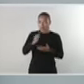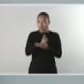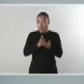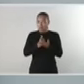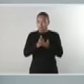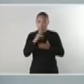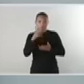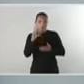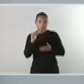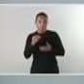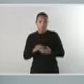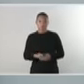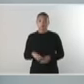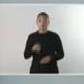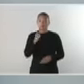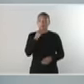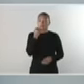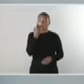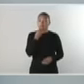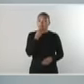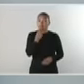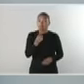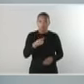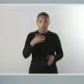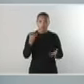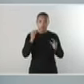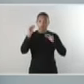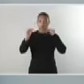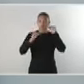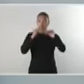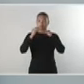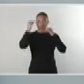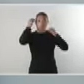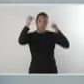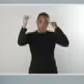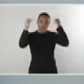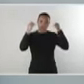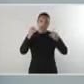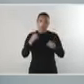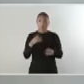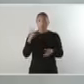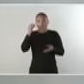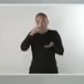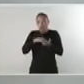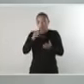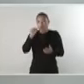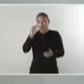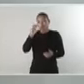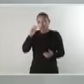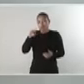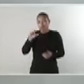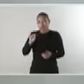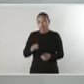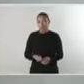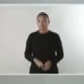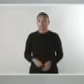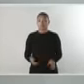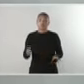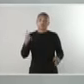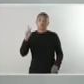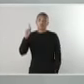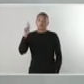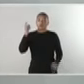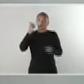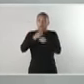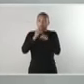por eso les digo vamos a debatir ideas vamos a proponer acciones por el Partido Encuentro Social